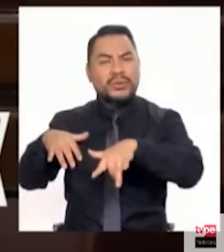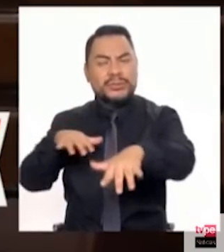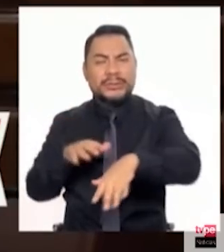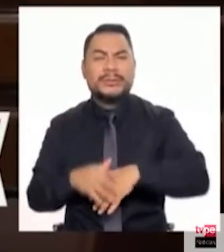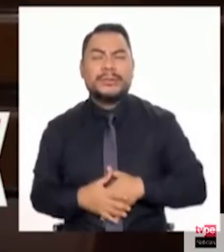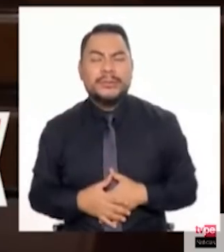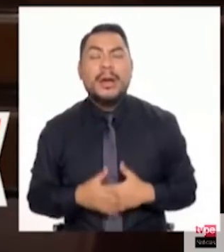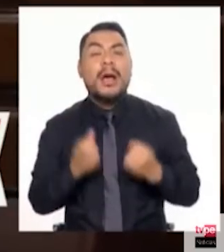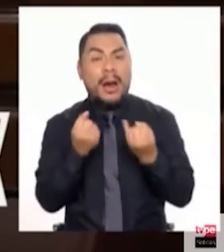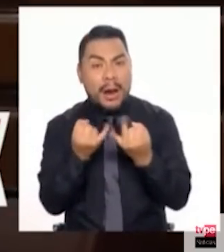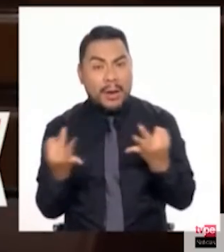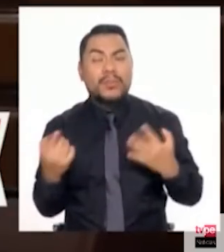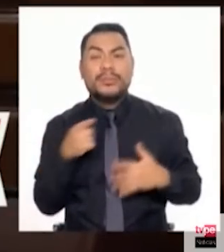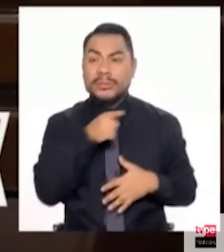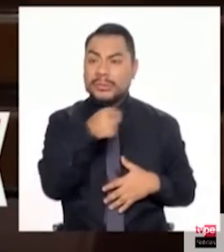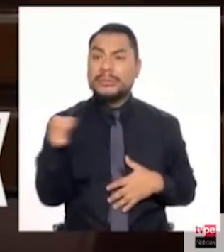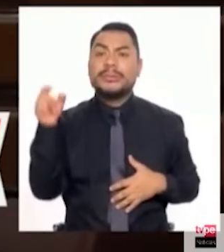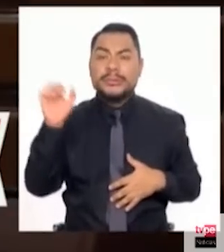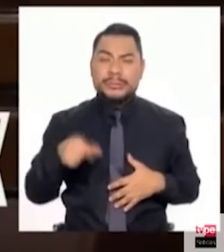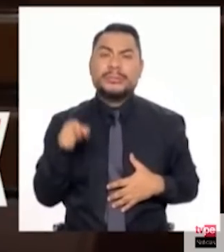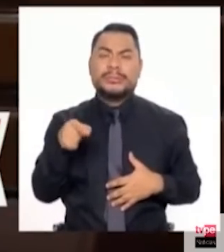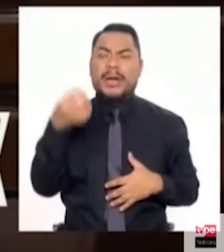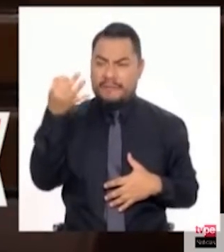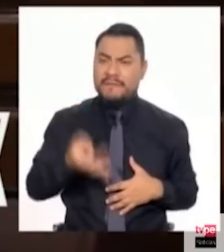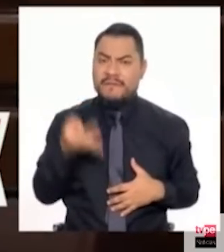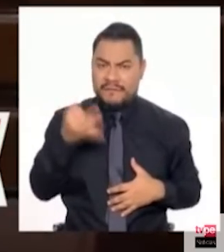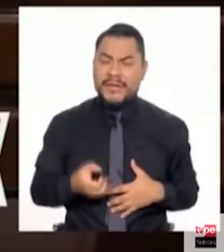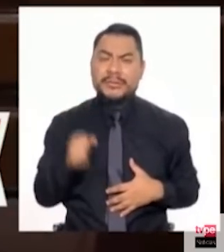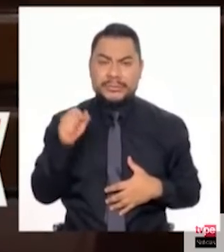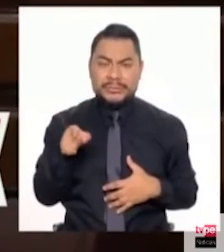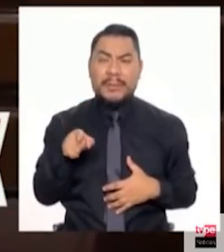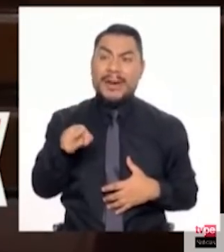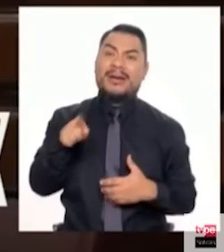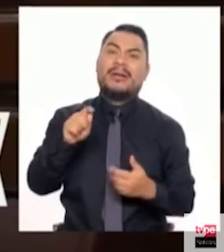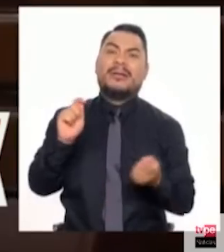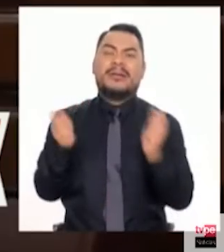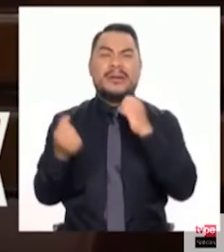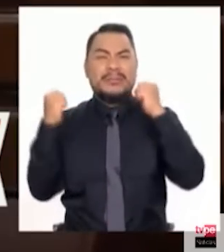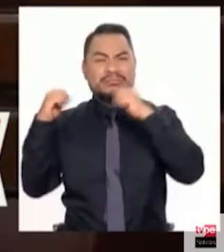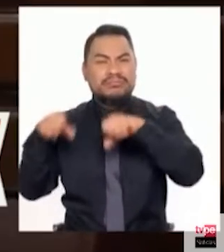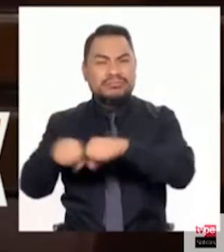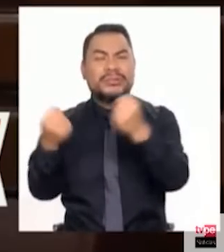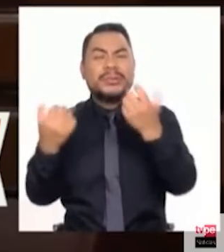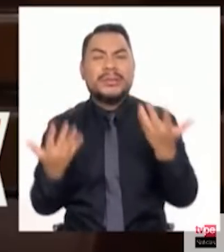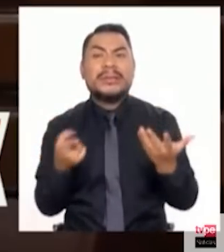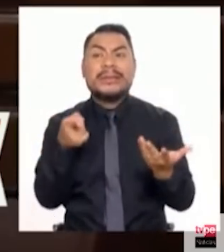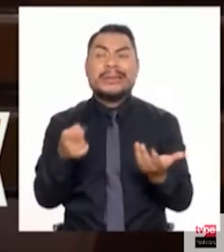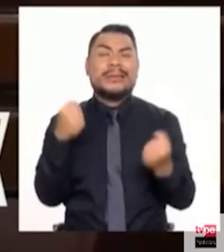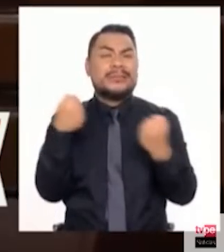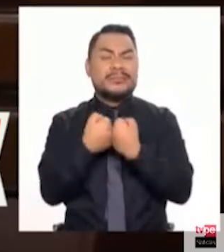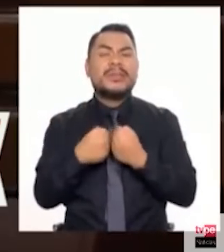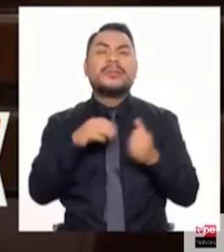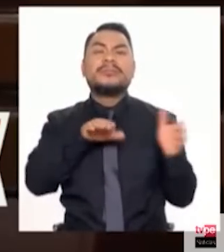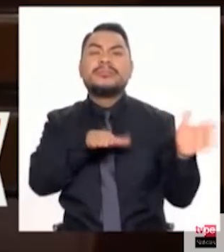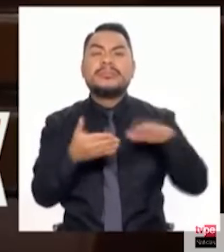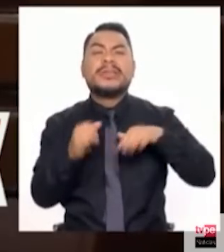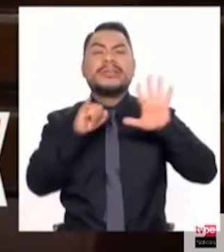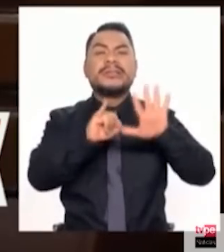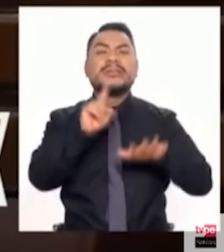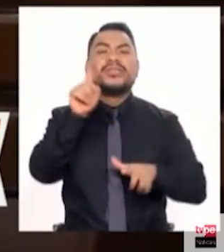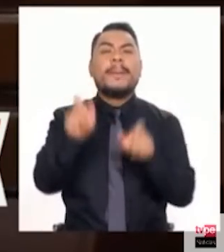algunas de las cuales fueron verdaderas asonadas en las que fallecieron 61